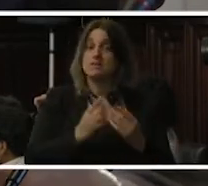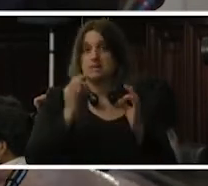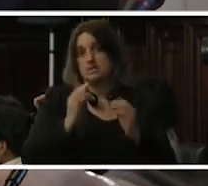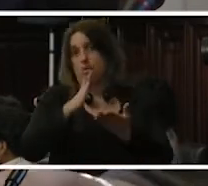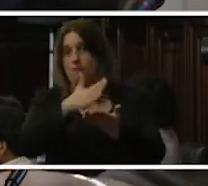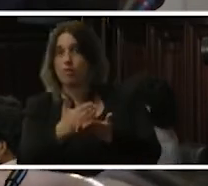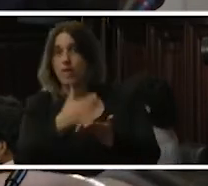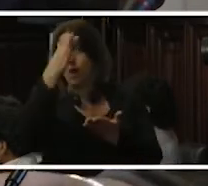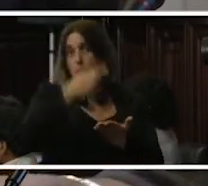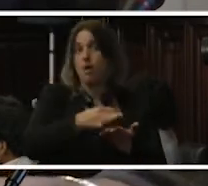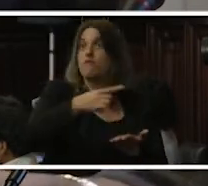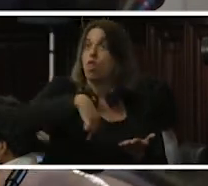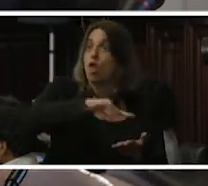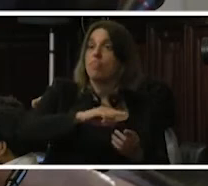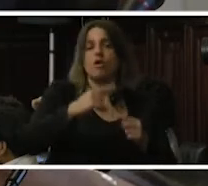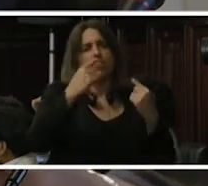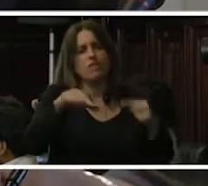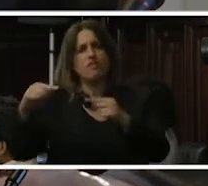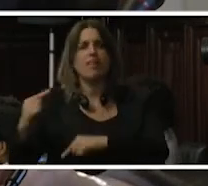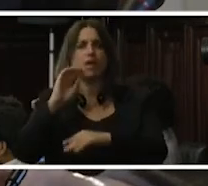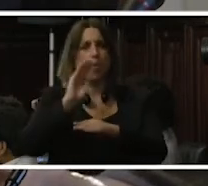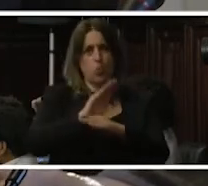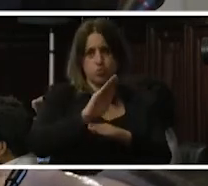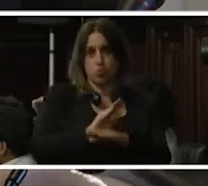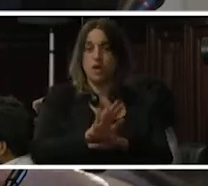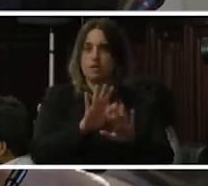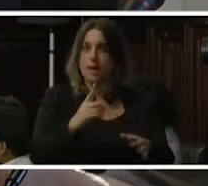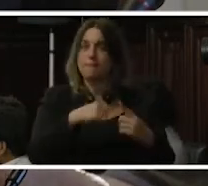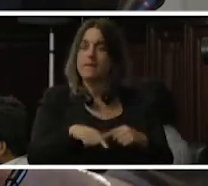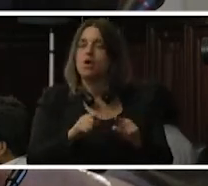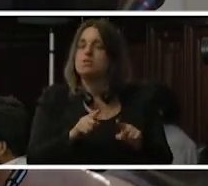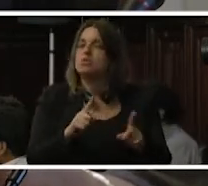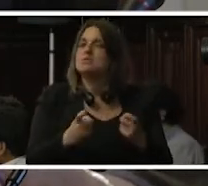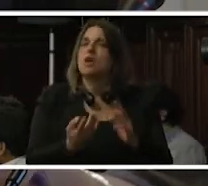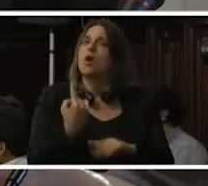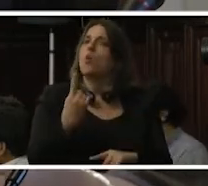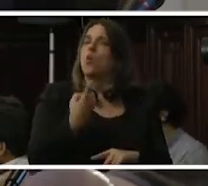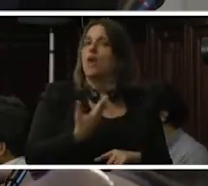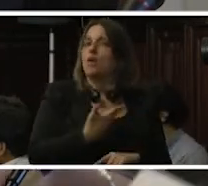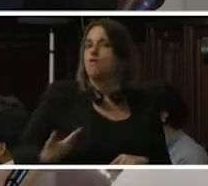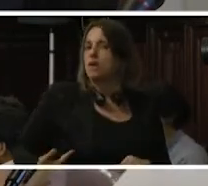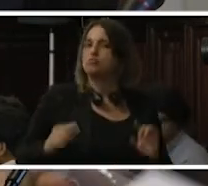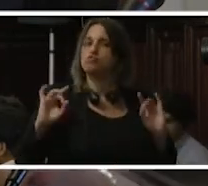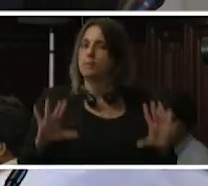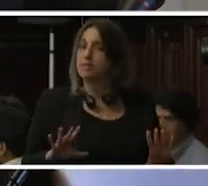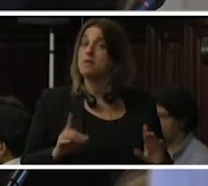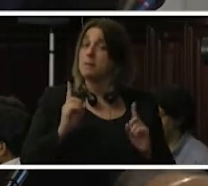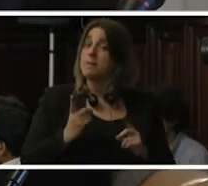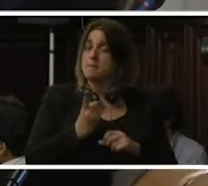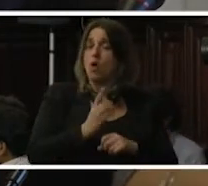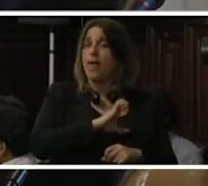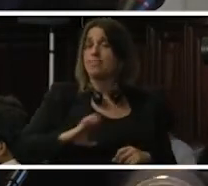o interculturales también es un tema que tiene que involucrar a más de un estado y que estos estados también tienen